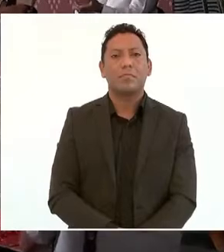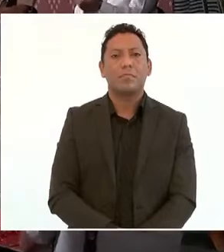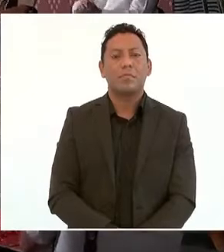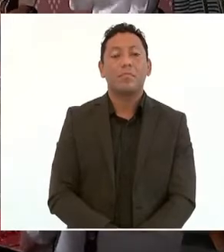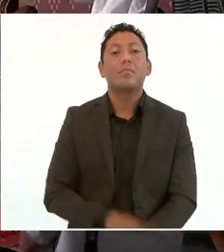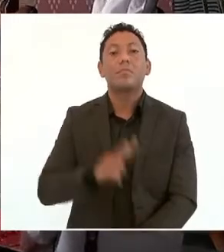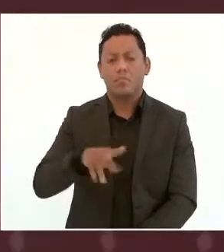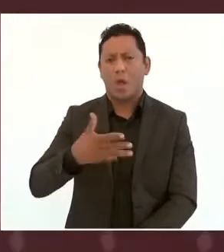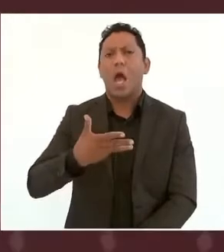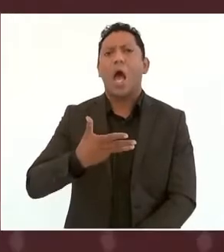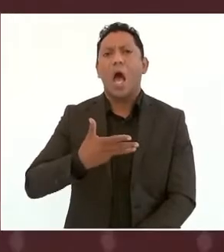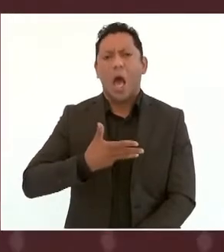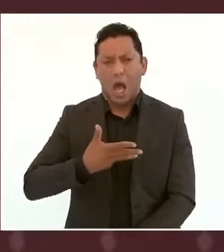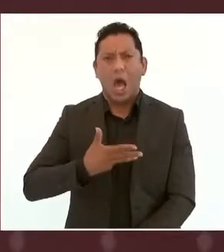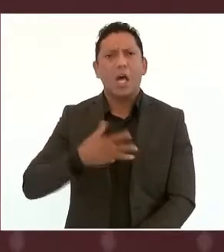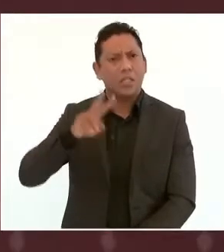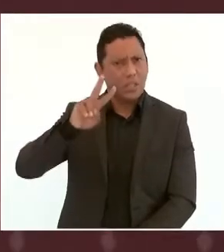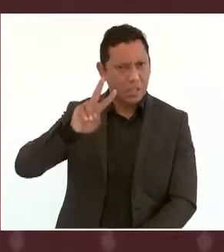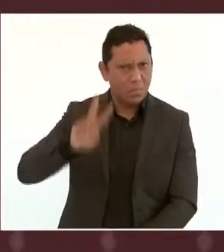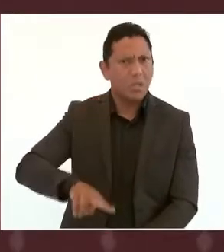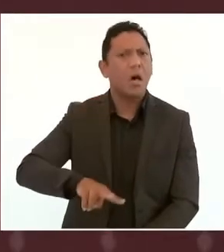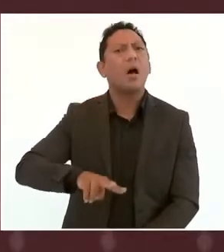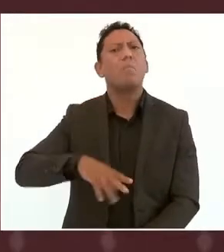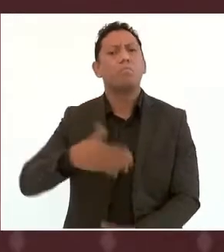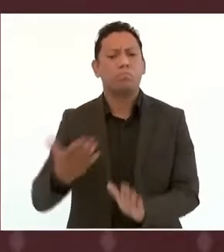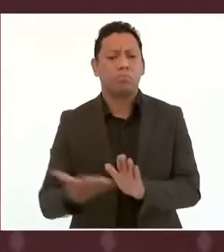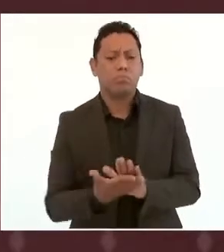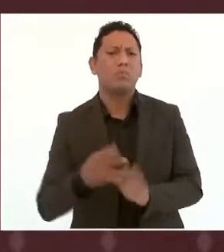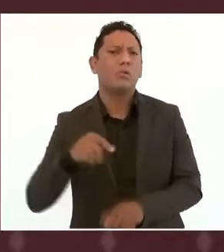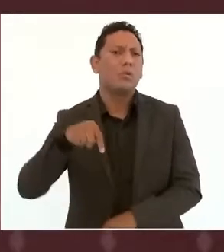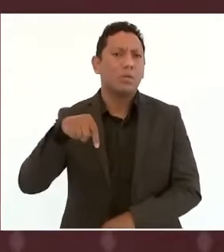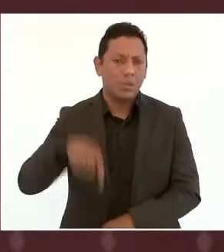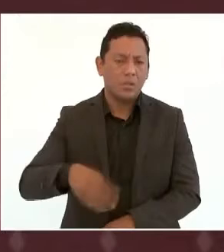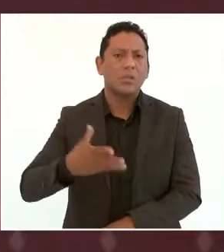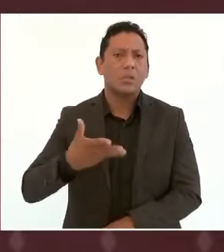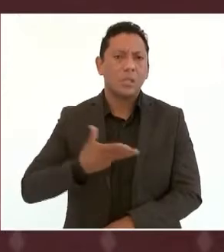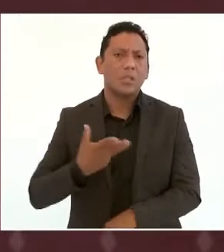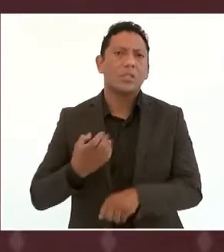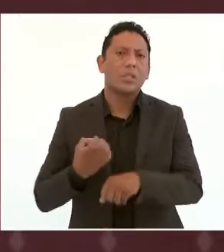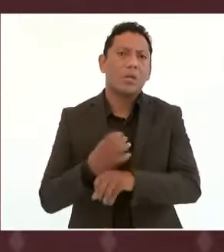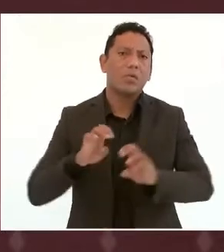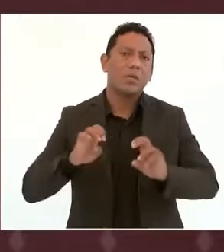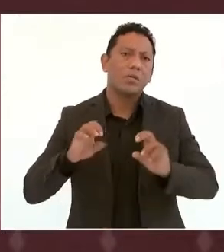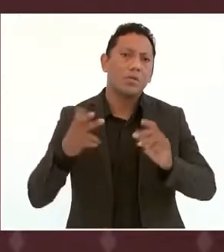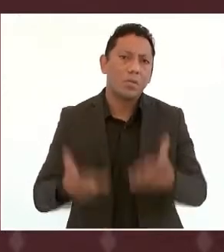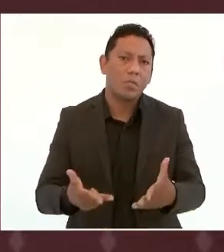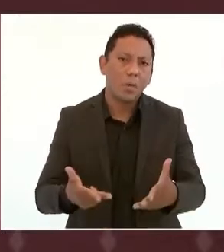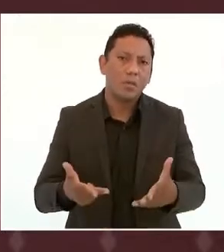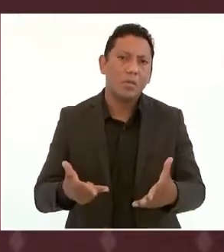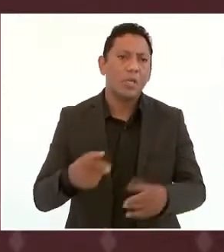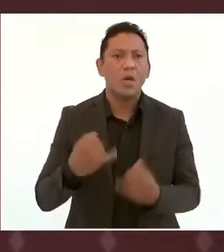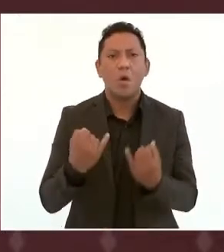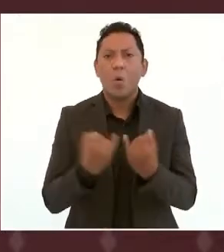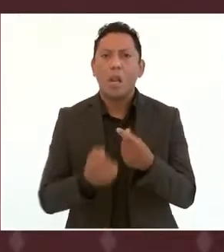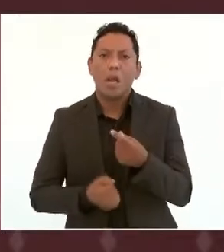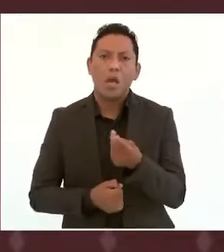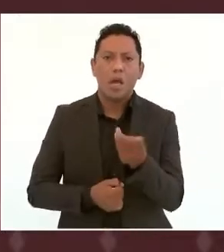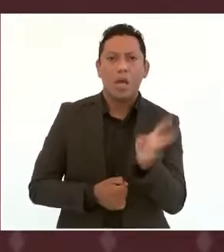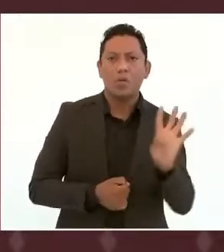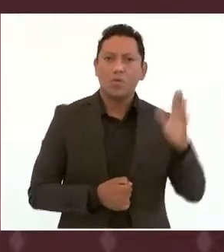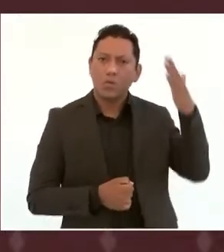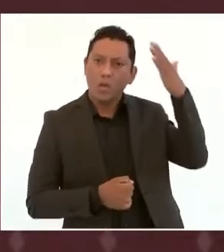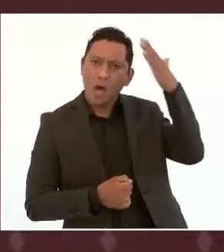Hay constancia que el pueblo de Chiapas y sus destacados dirigentes